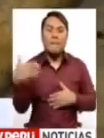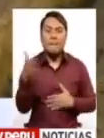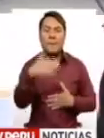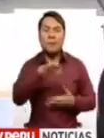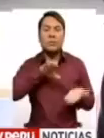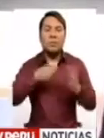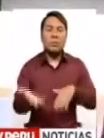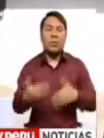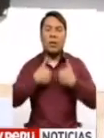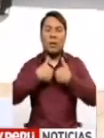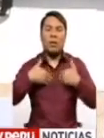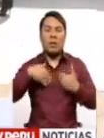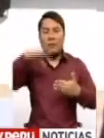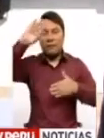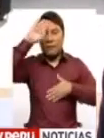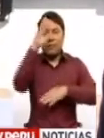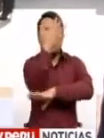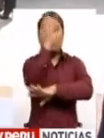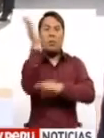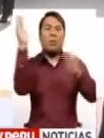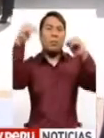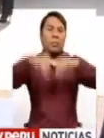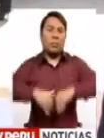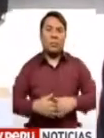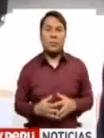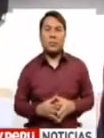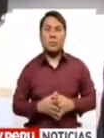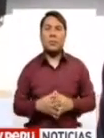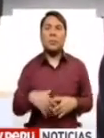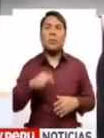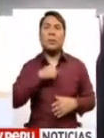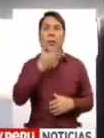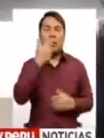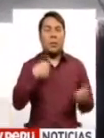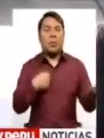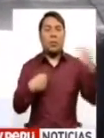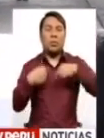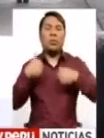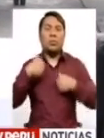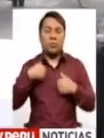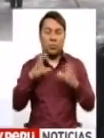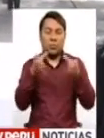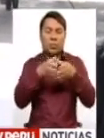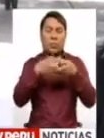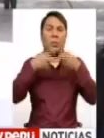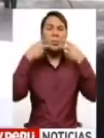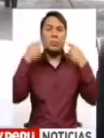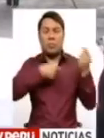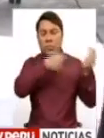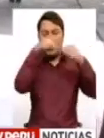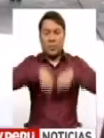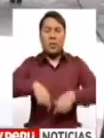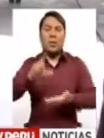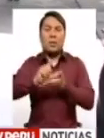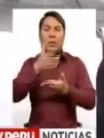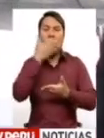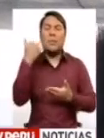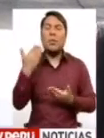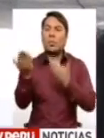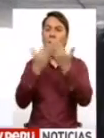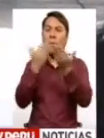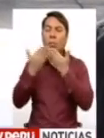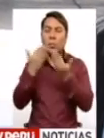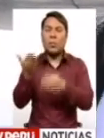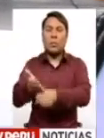agrícolas. No, estamos dando 5 días de tregua y queremos que nos escuchen también un poco de descanso porque vamos a hacer